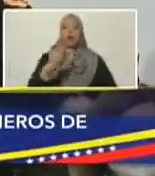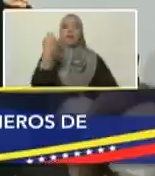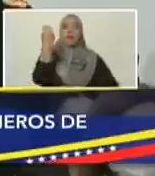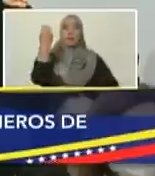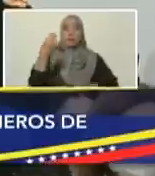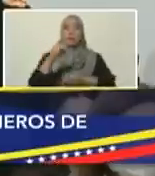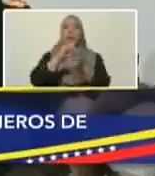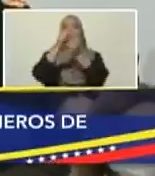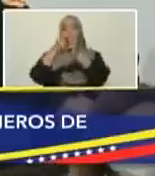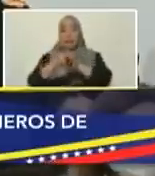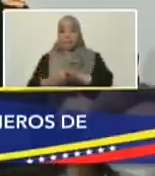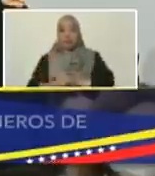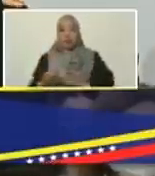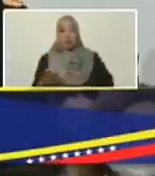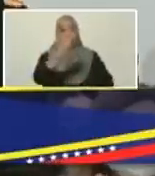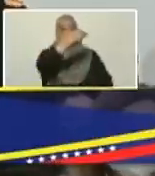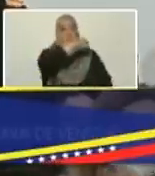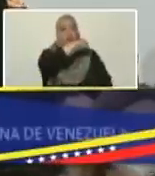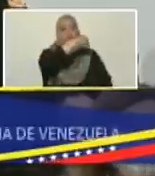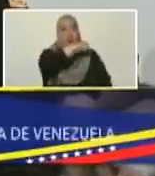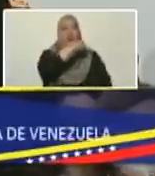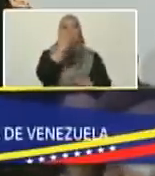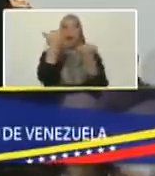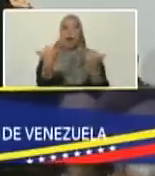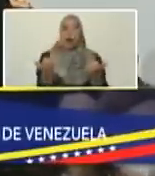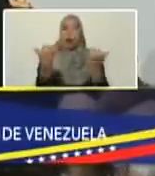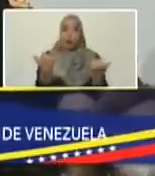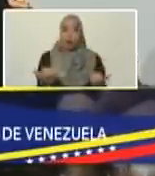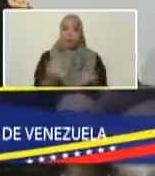del ejército desde este preciso momento.